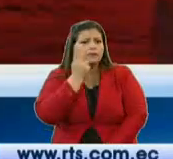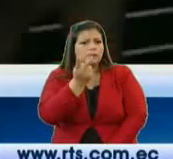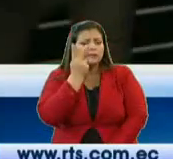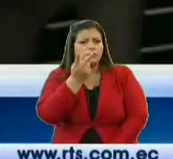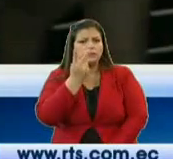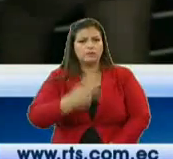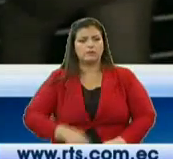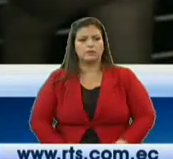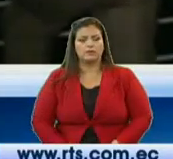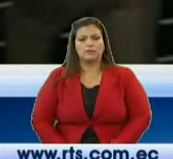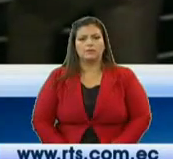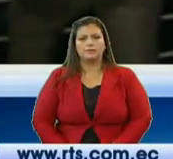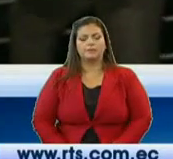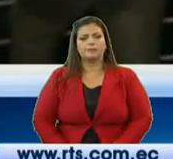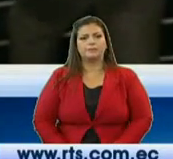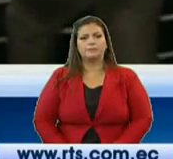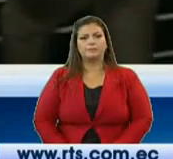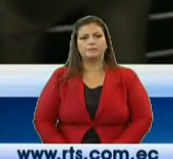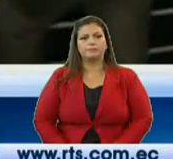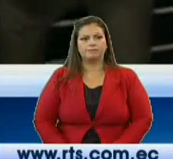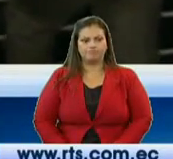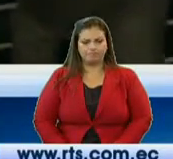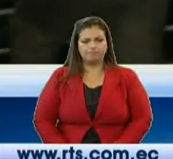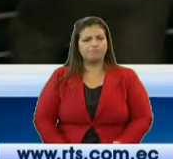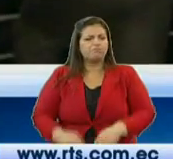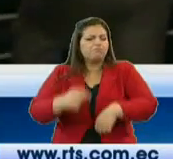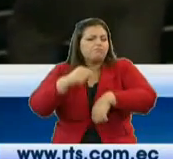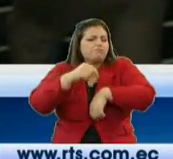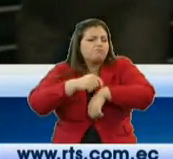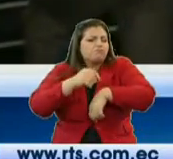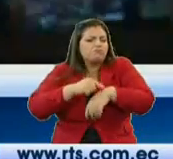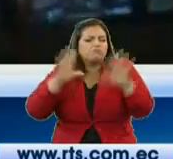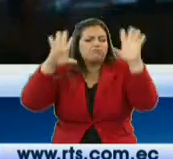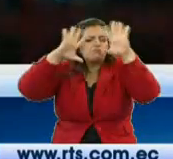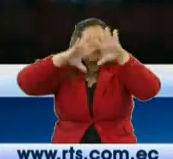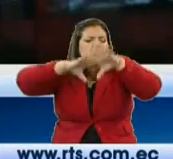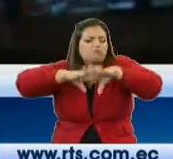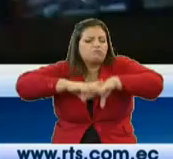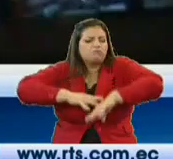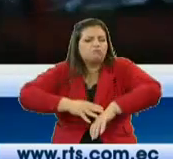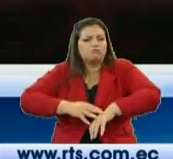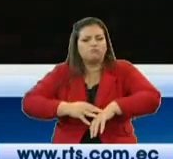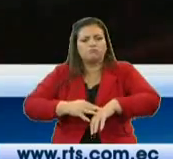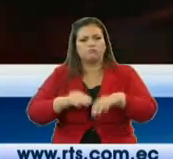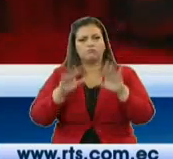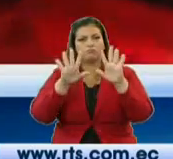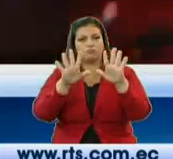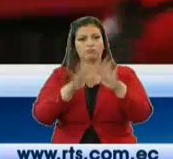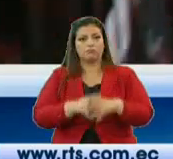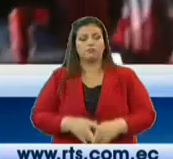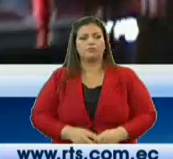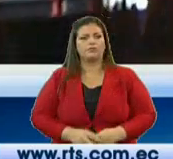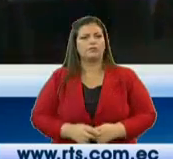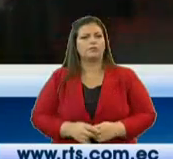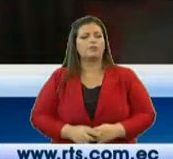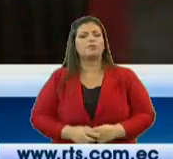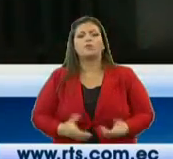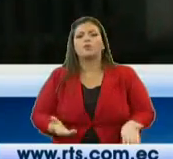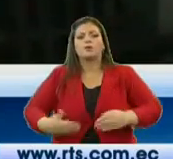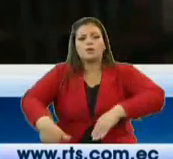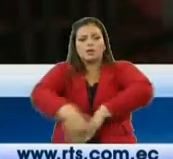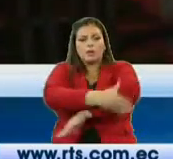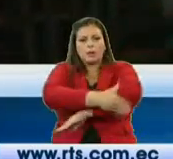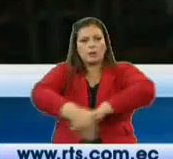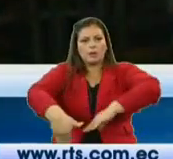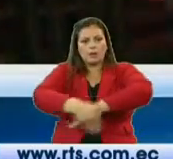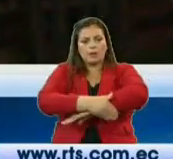verificando. La novedad se registró cerca de las 10 de la noche de lunes, a la altura de las calles Tomás Martínez y Simón Bolívar, en